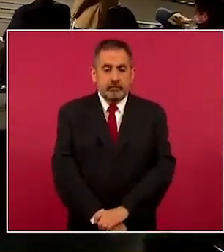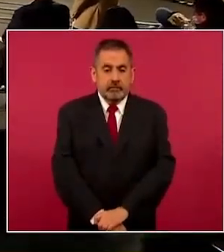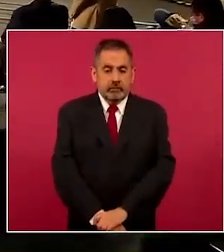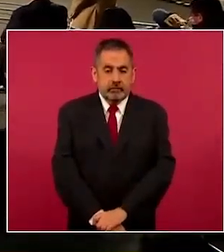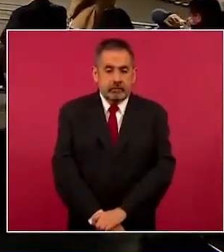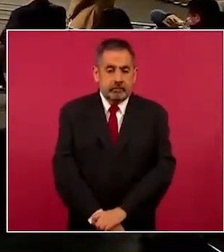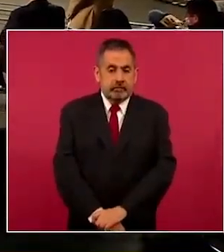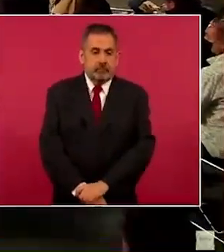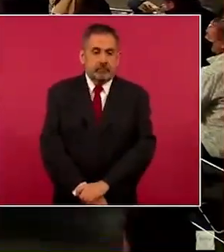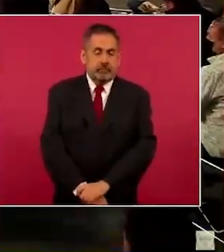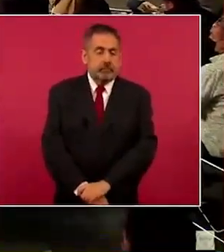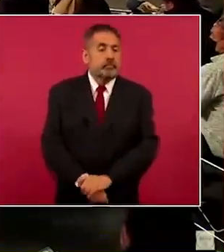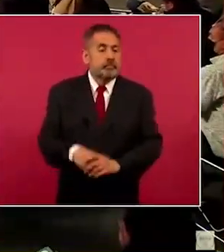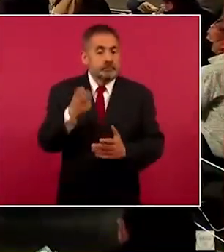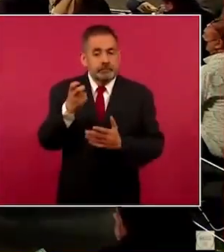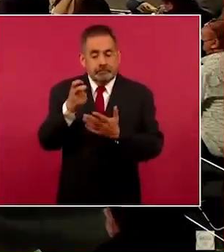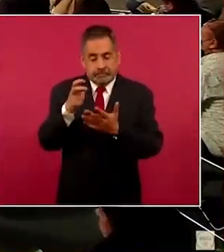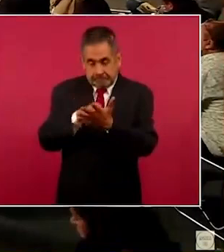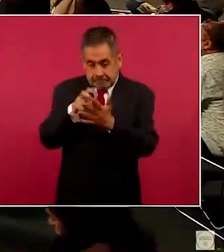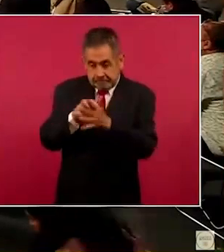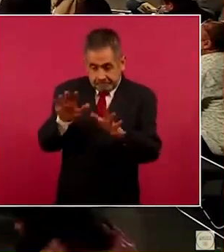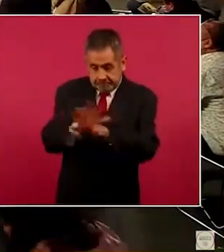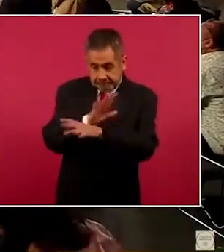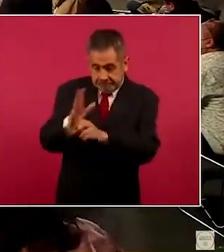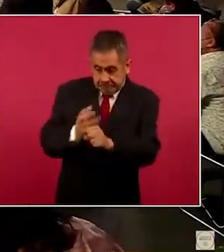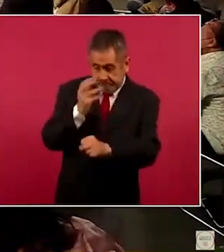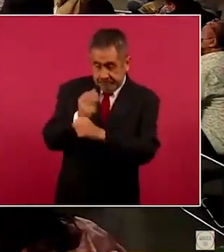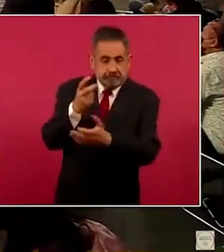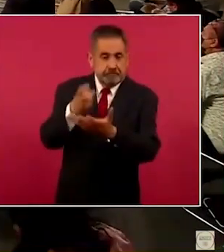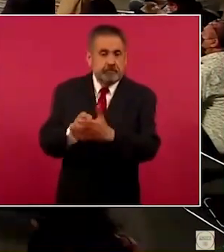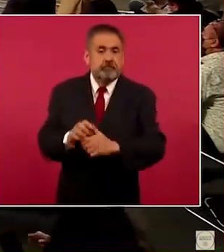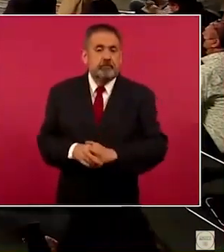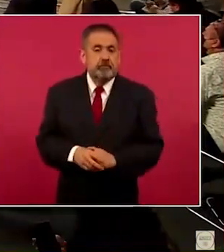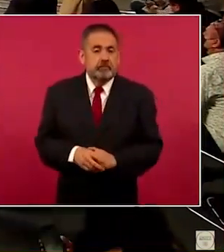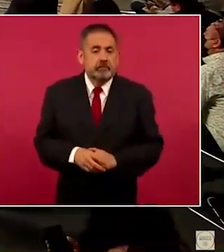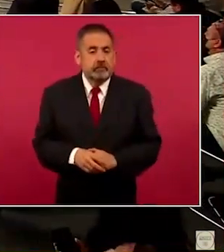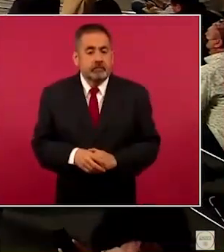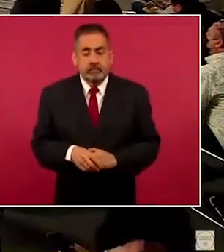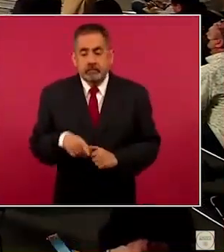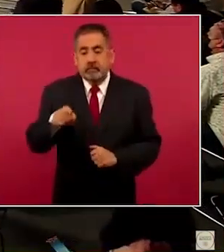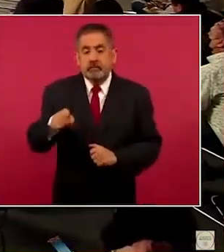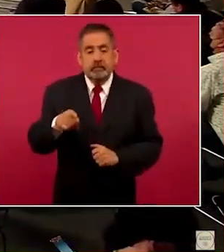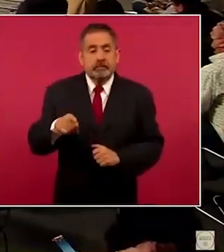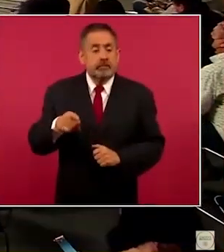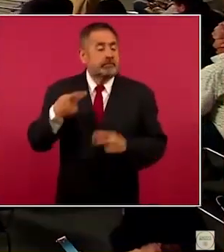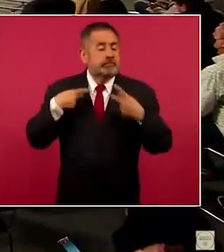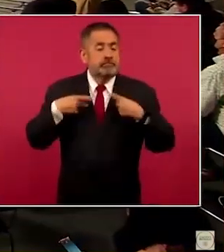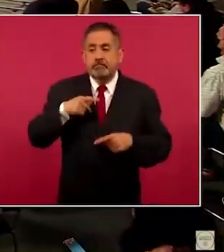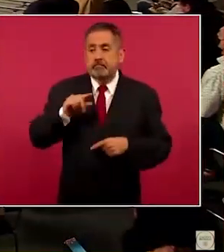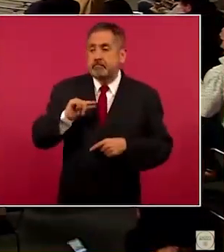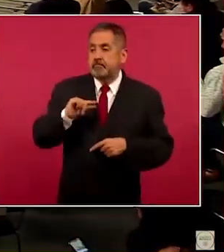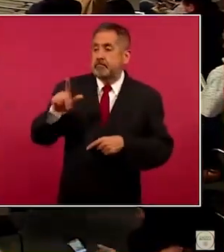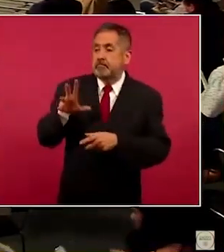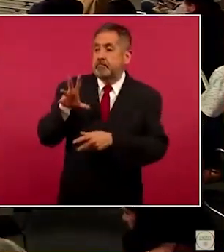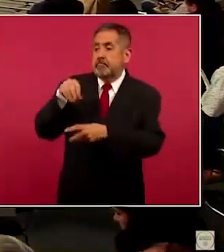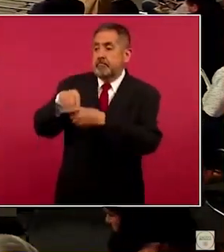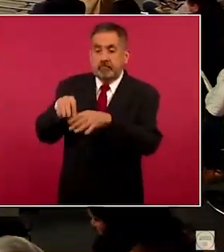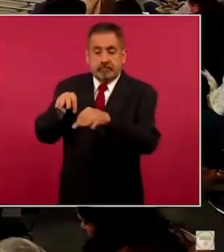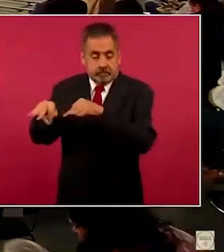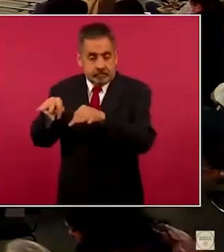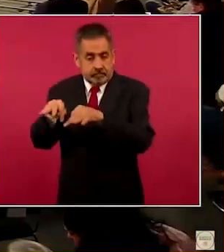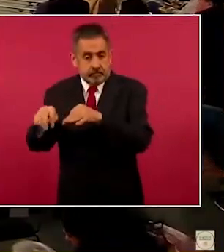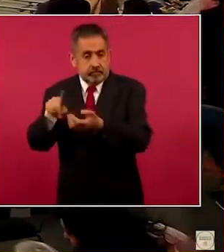Esto es lo que se reformó. Ningún servidor público podrá recibir